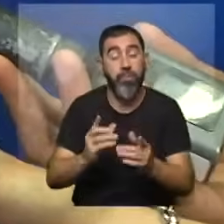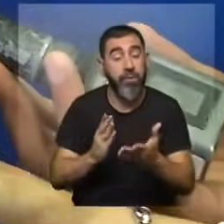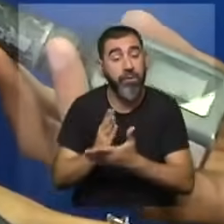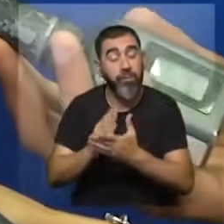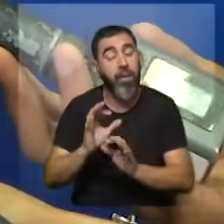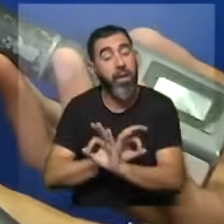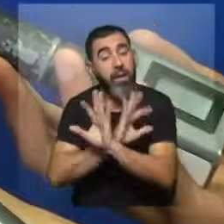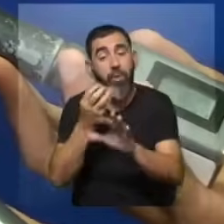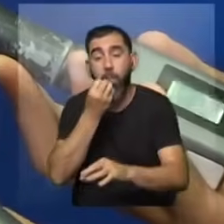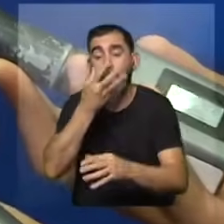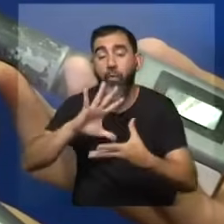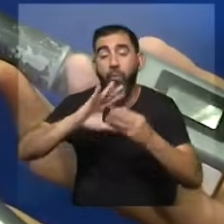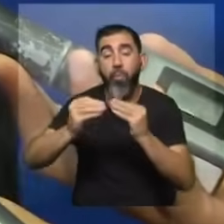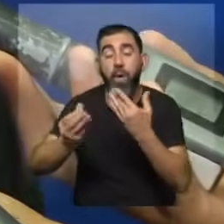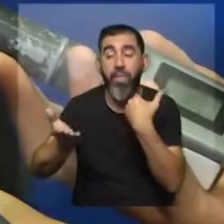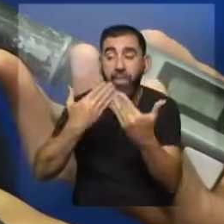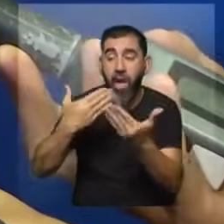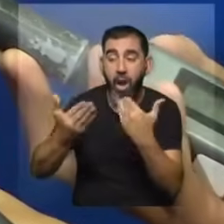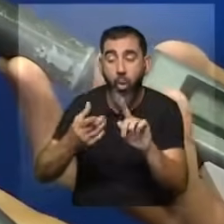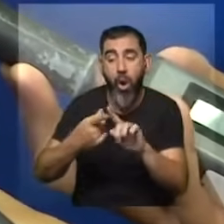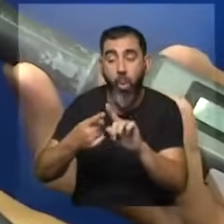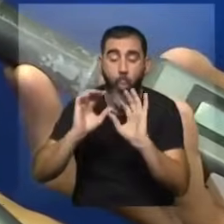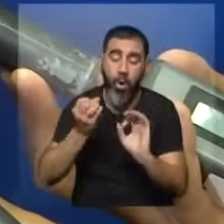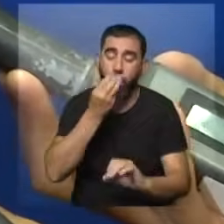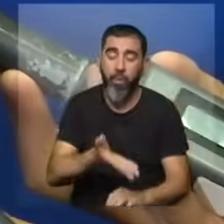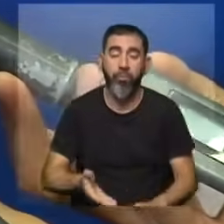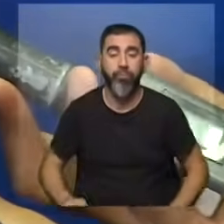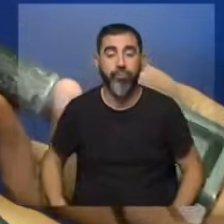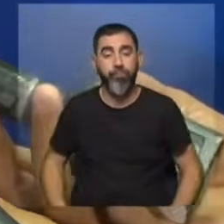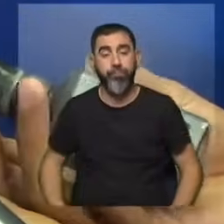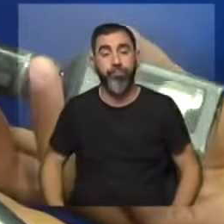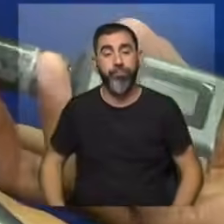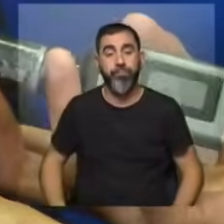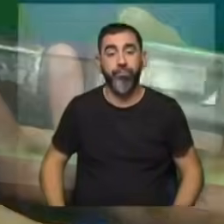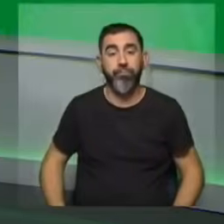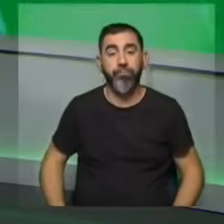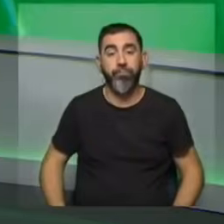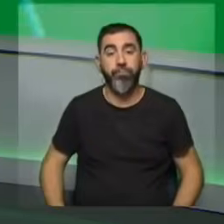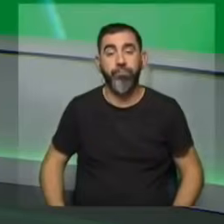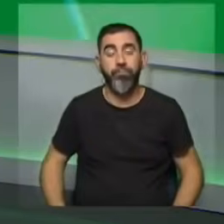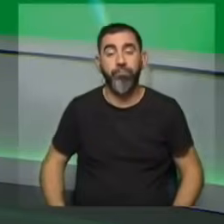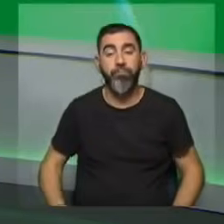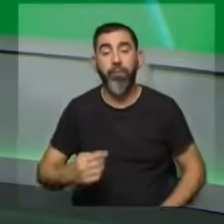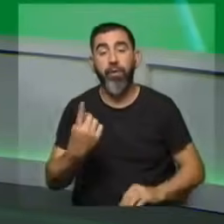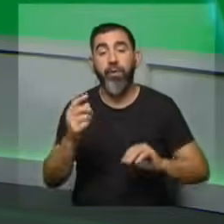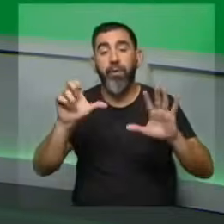tuvimos claro que el mejor camino es alcanzar un acuerdo que fue lo que lo que ocurrió el 16,5 por de las